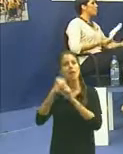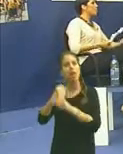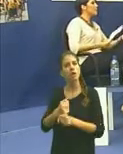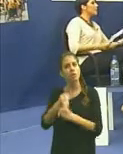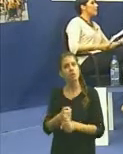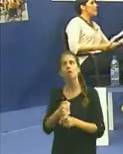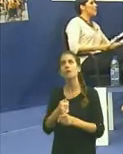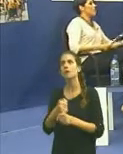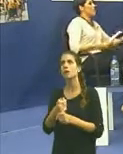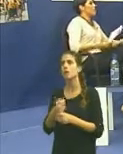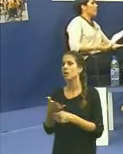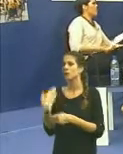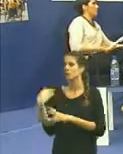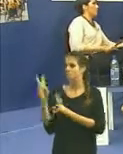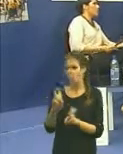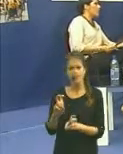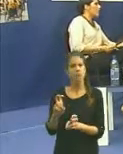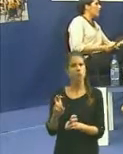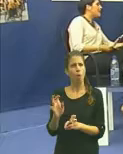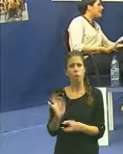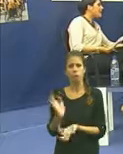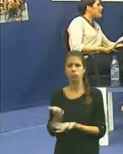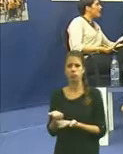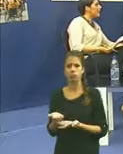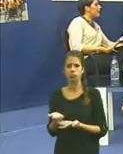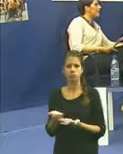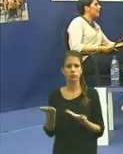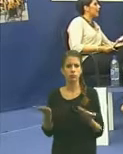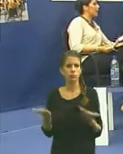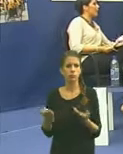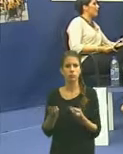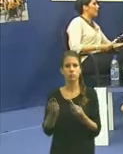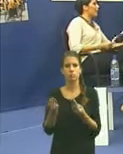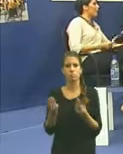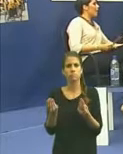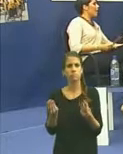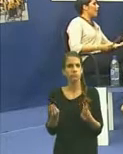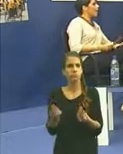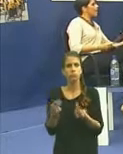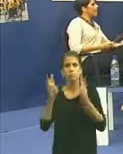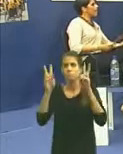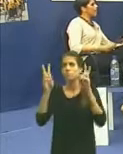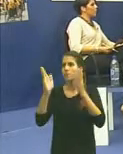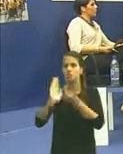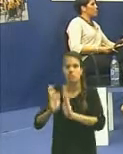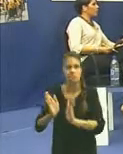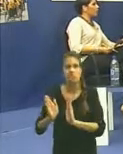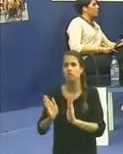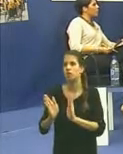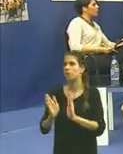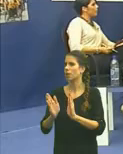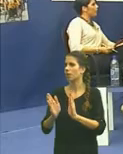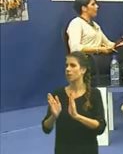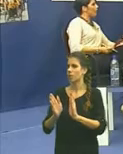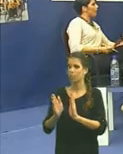terapias ecuestres, ¿esto es algo nuevo o algo relativamente que quizá en lo que es esas intervenciones no está